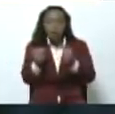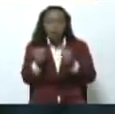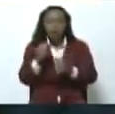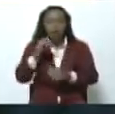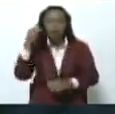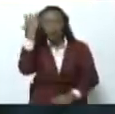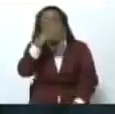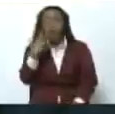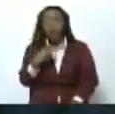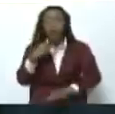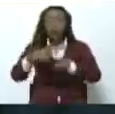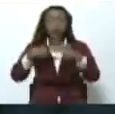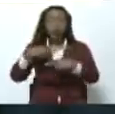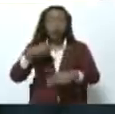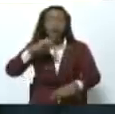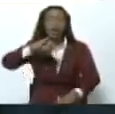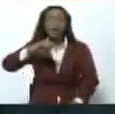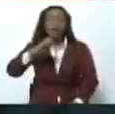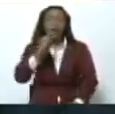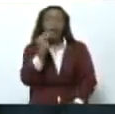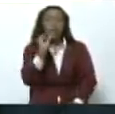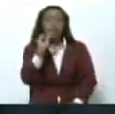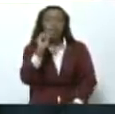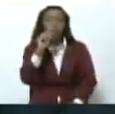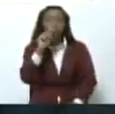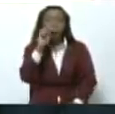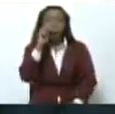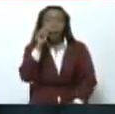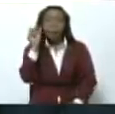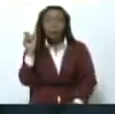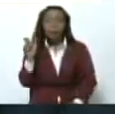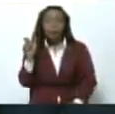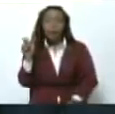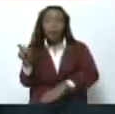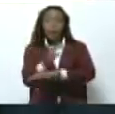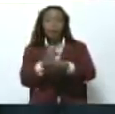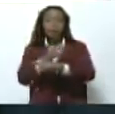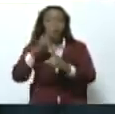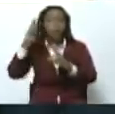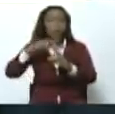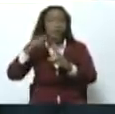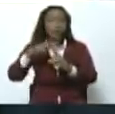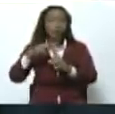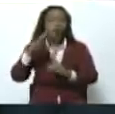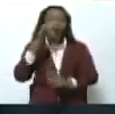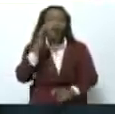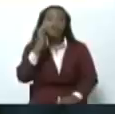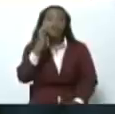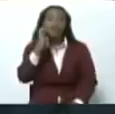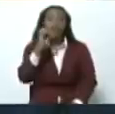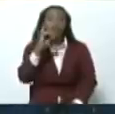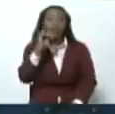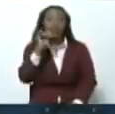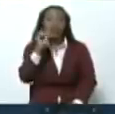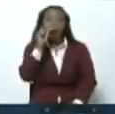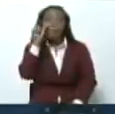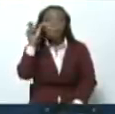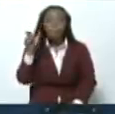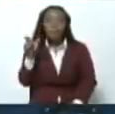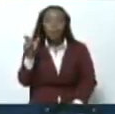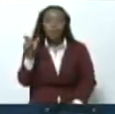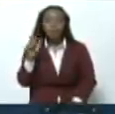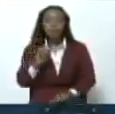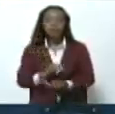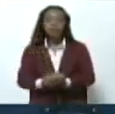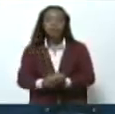joven revolucionario Jason Guzmán. Y la gobernación del Táchira con Freddy Bernal, Freddy Elirio